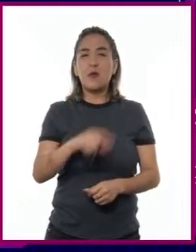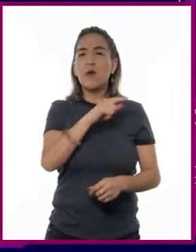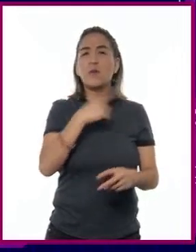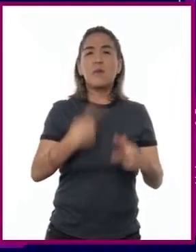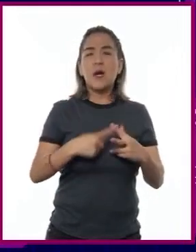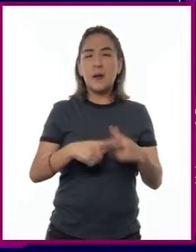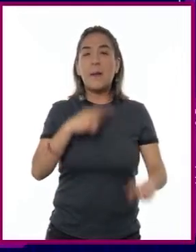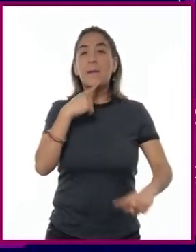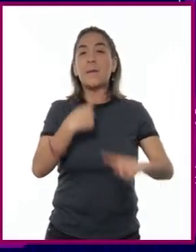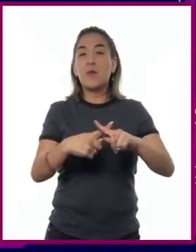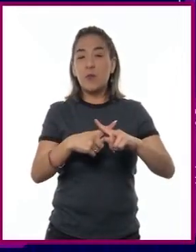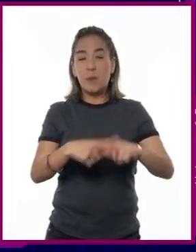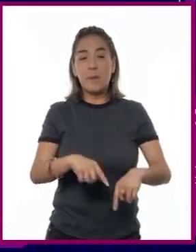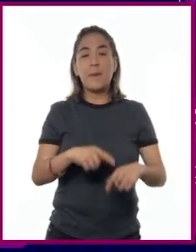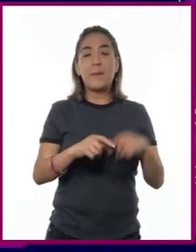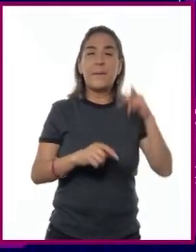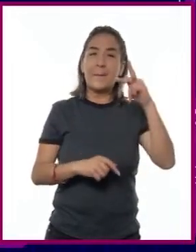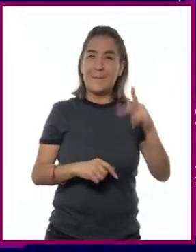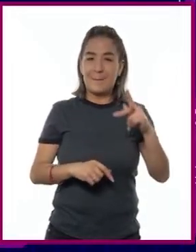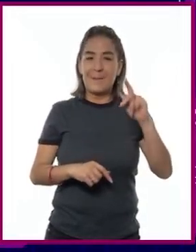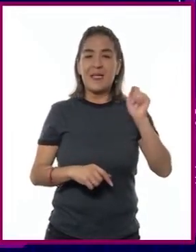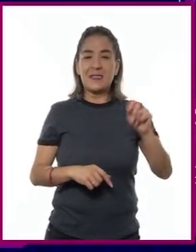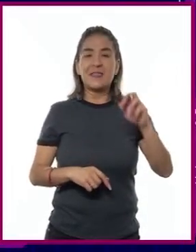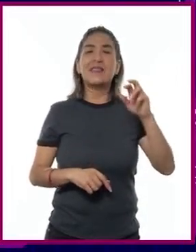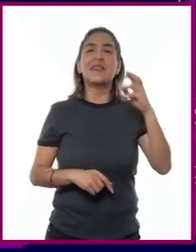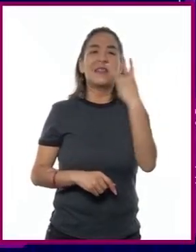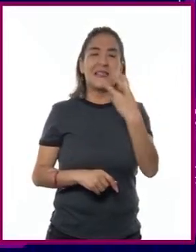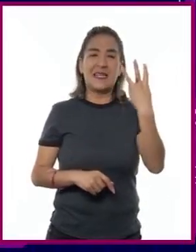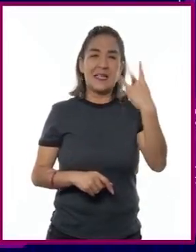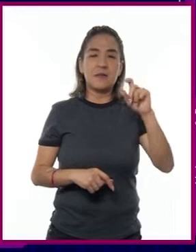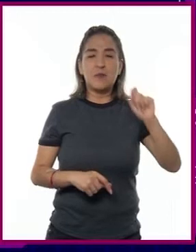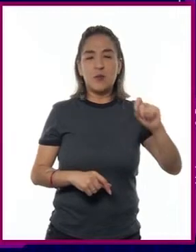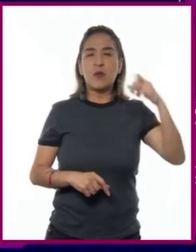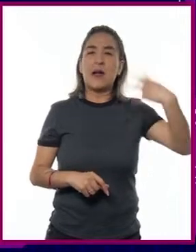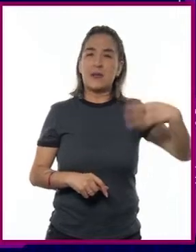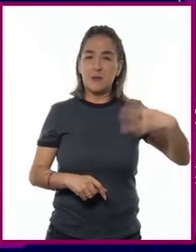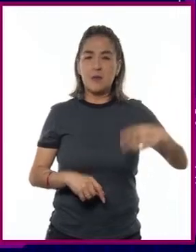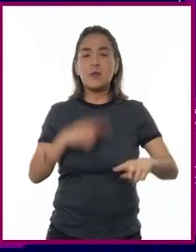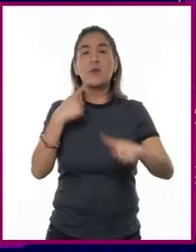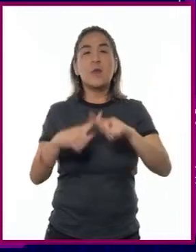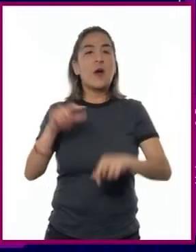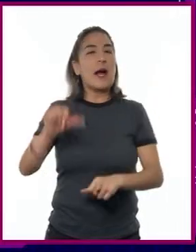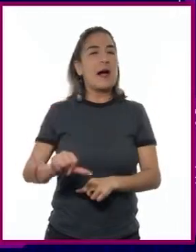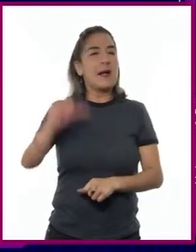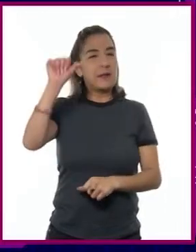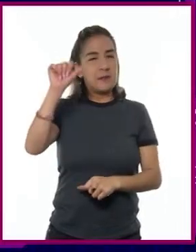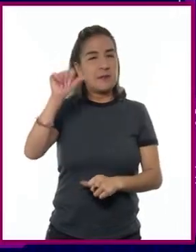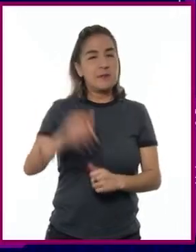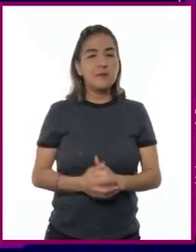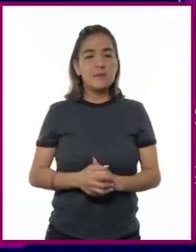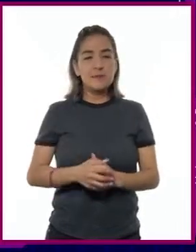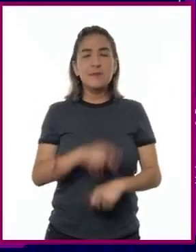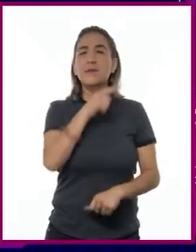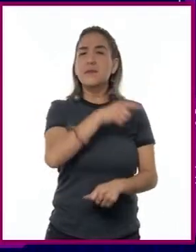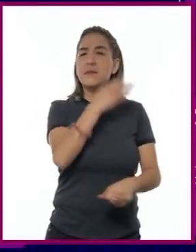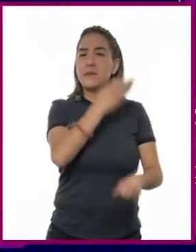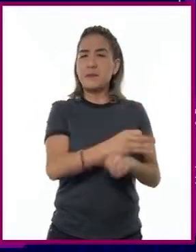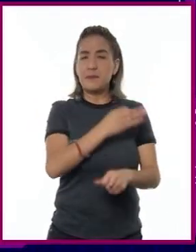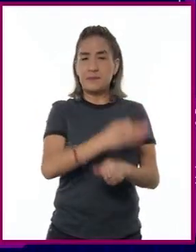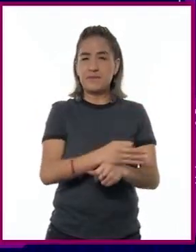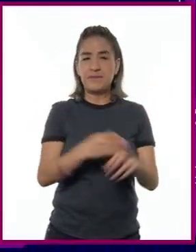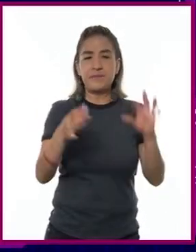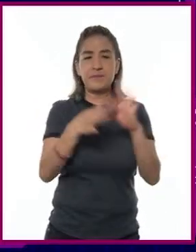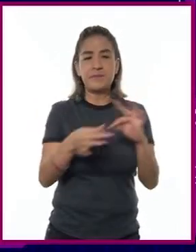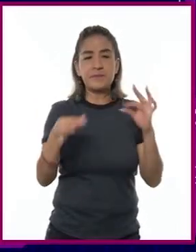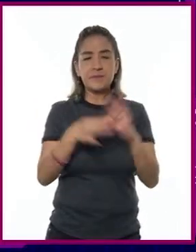calcula multiplicando pi por radio al cuadrado por su altura. En el problema se